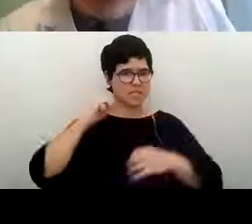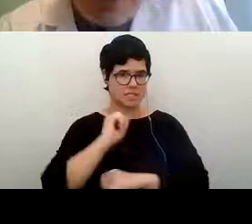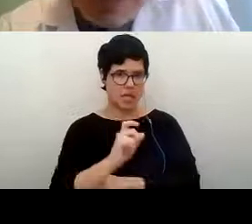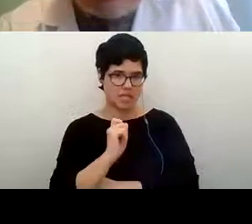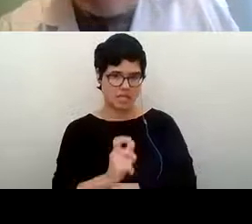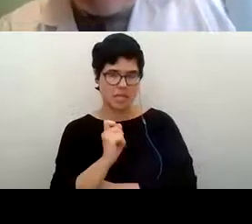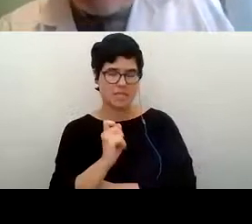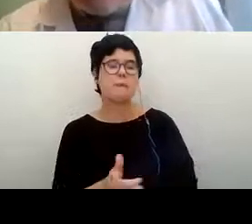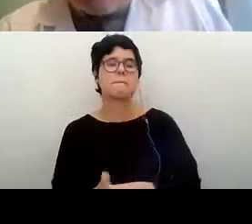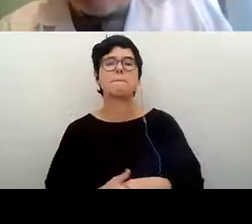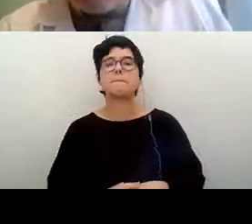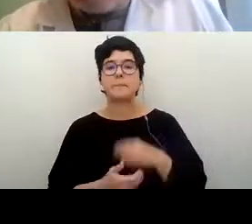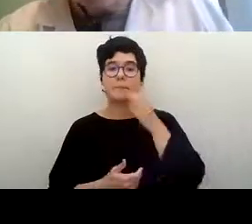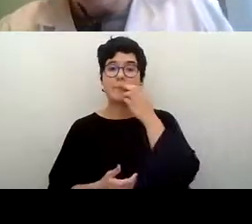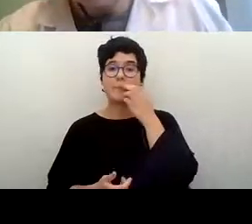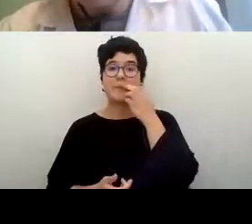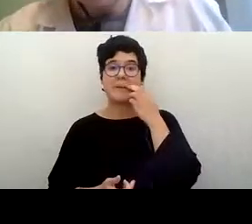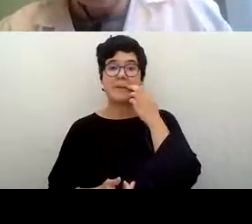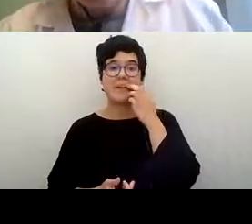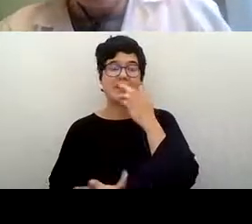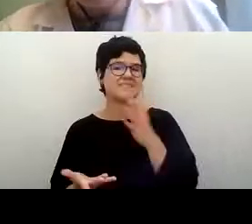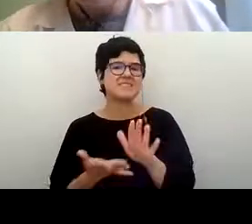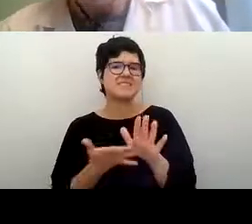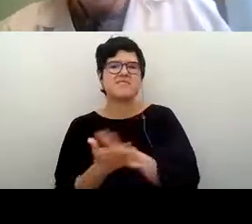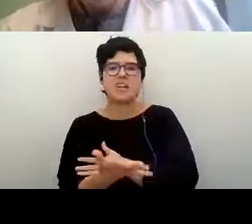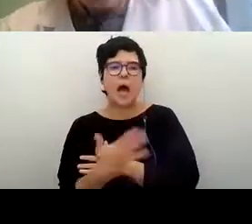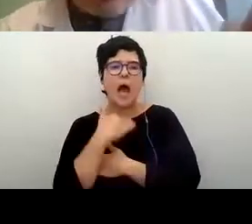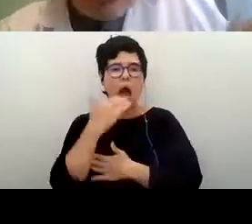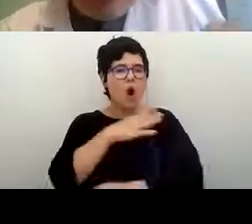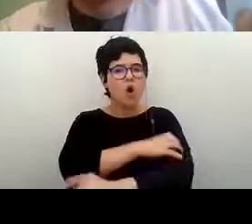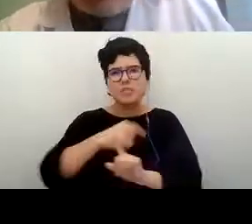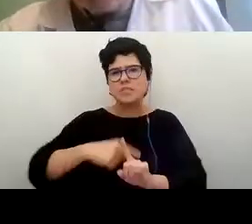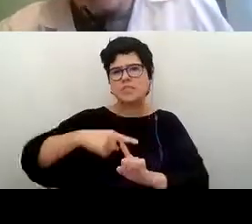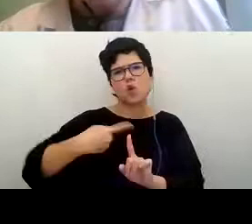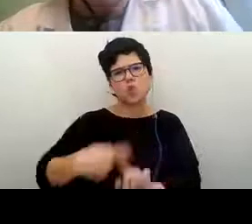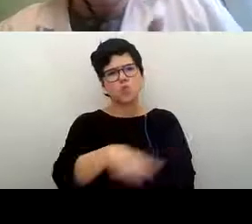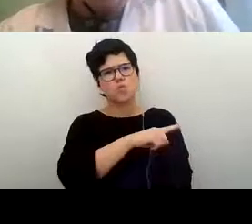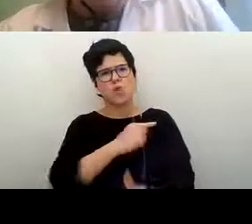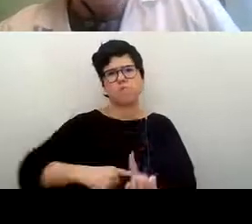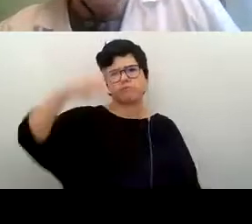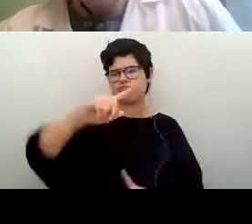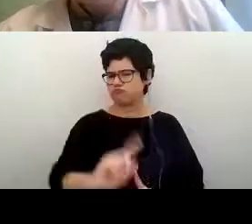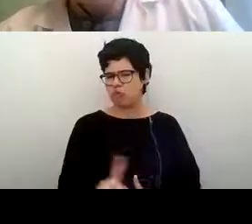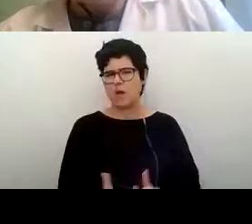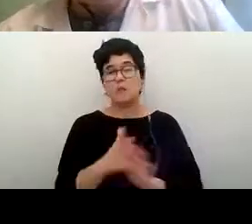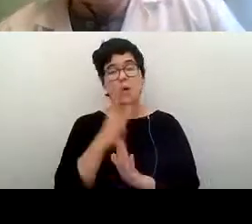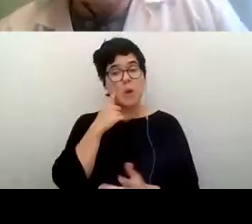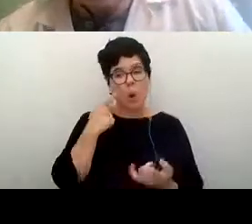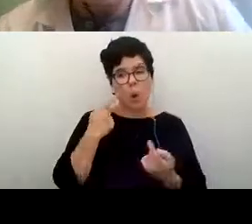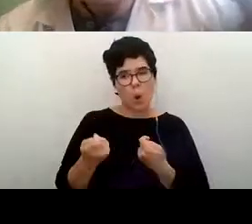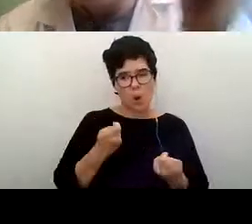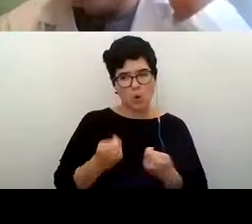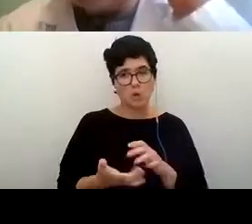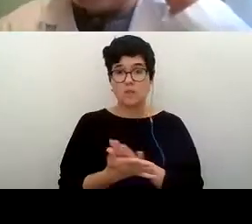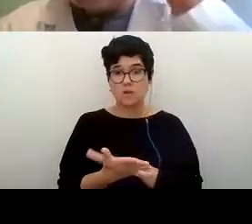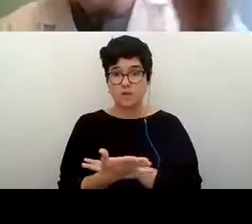deberíamos temer la crisis hipertensiva, la tensión excesiva, quizás vigilar un poquito porque si inducimos cierto